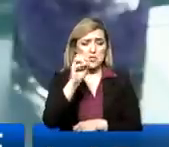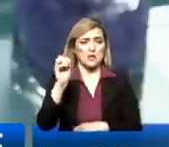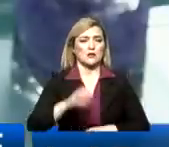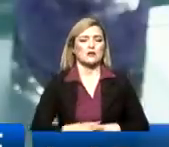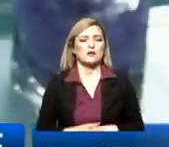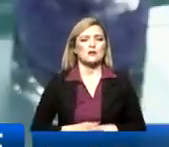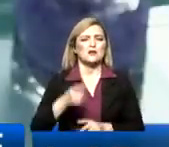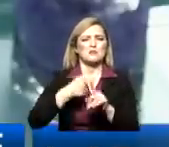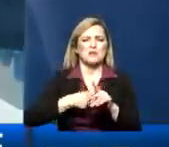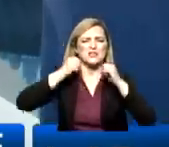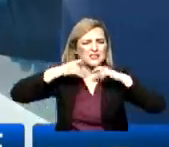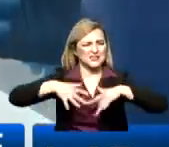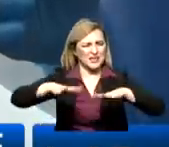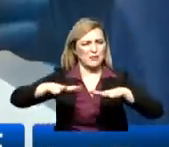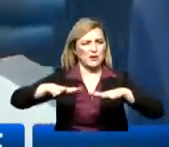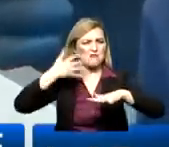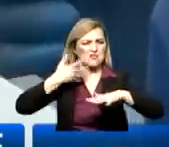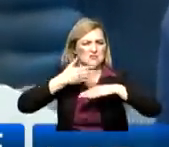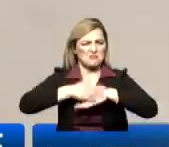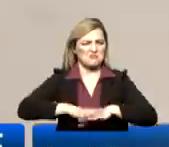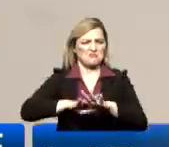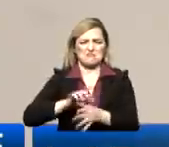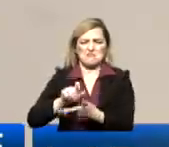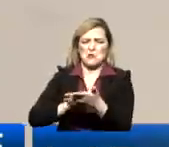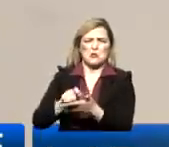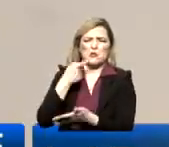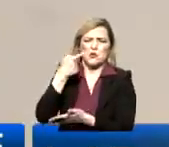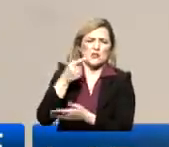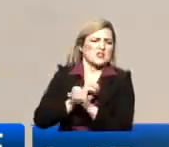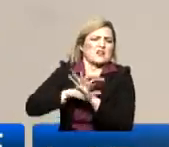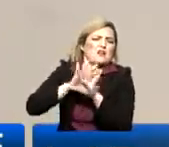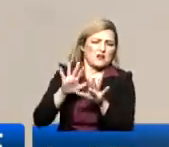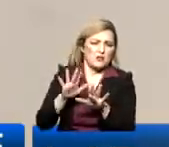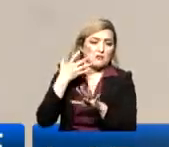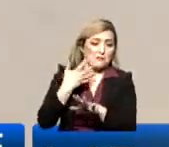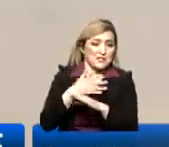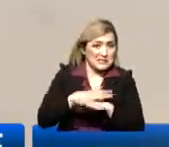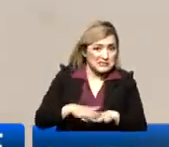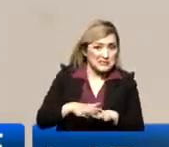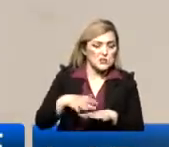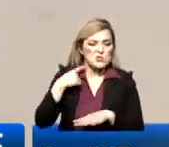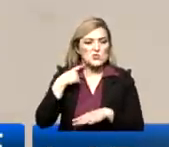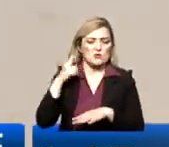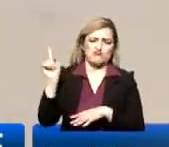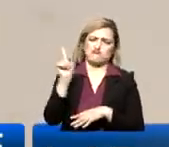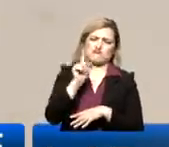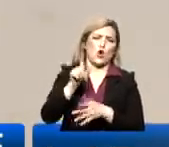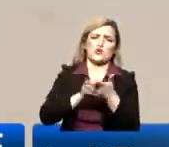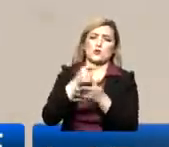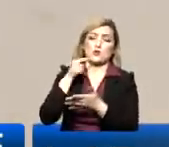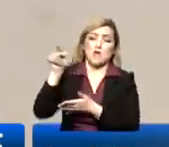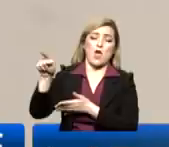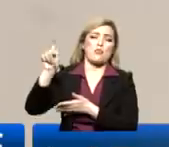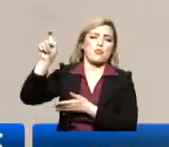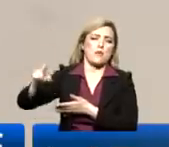Yunda. Reitera que el contrato contempla la reposición. Nunca se van a caducar las pruebas por una simple razón. En el contrato se establece